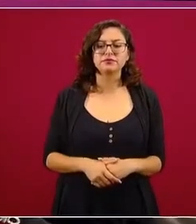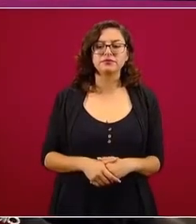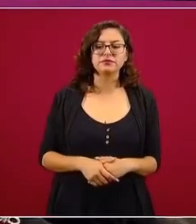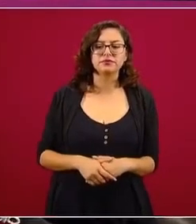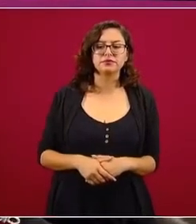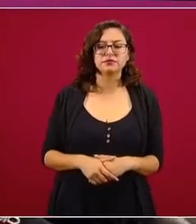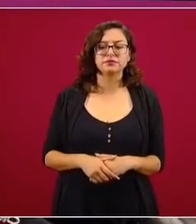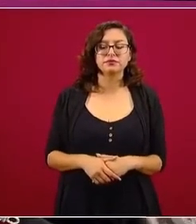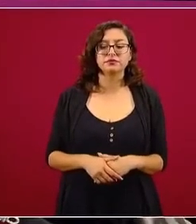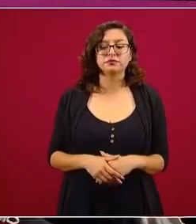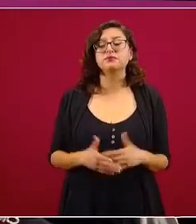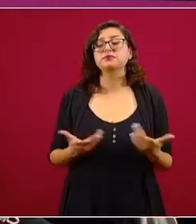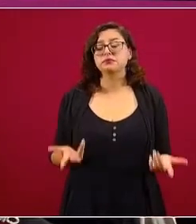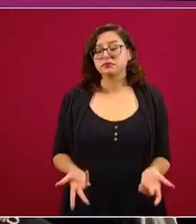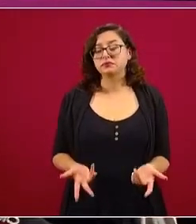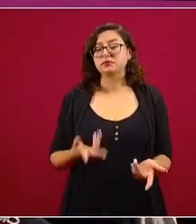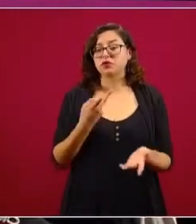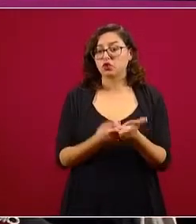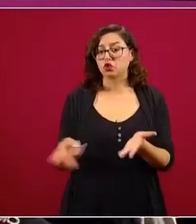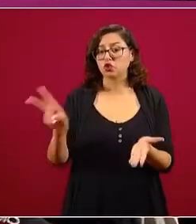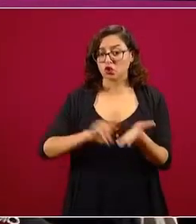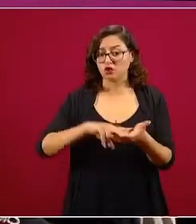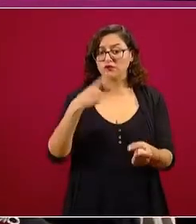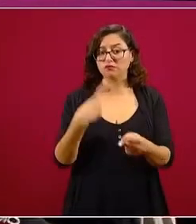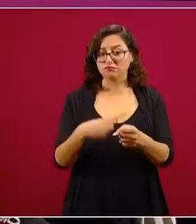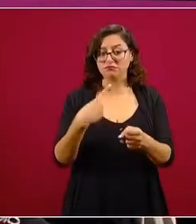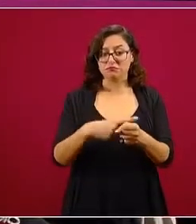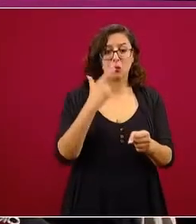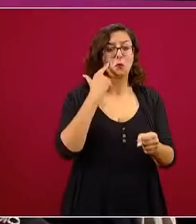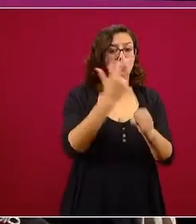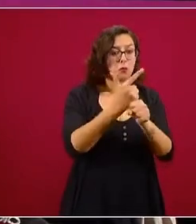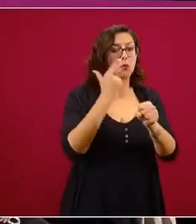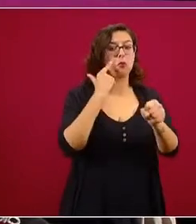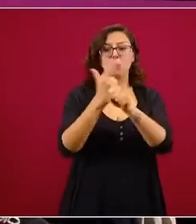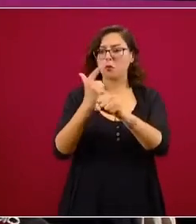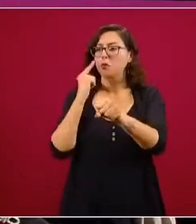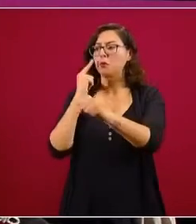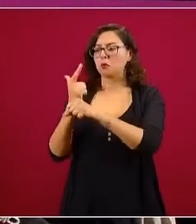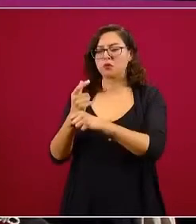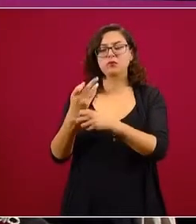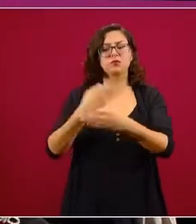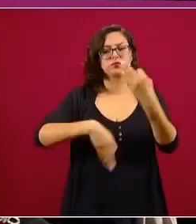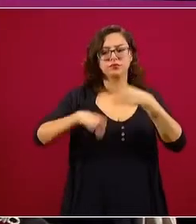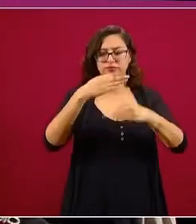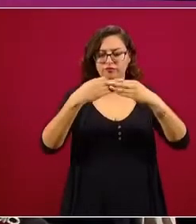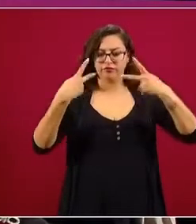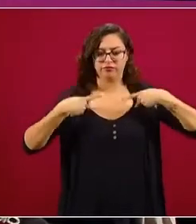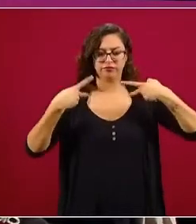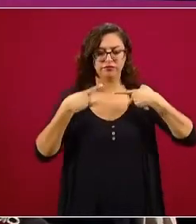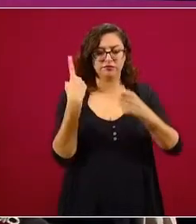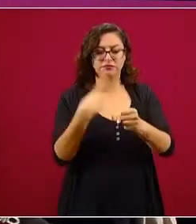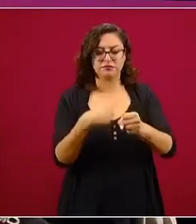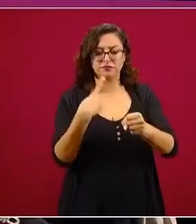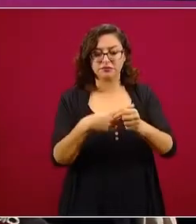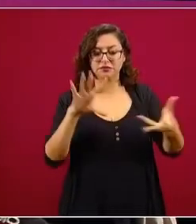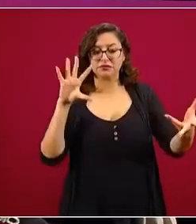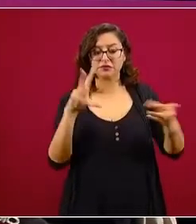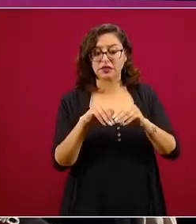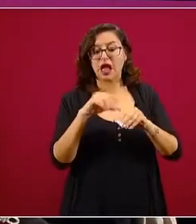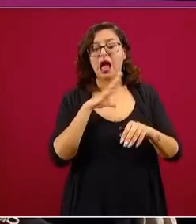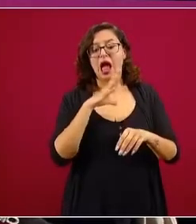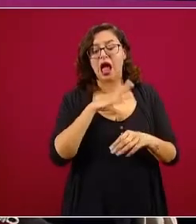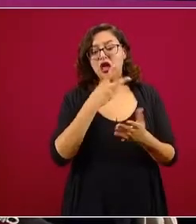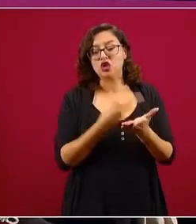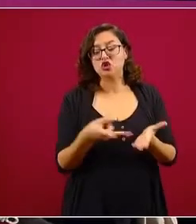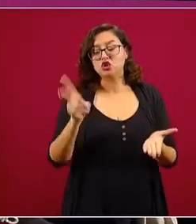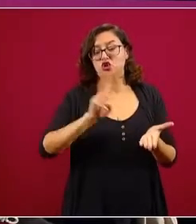Aquí tenemos las comorbilidades que igualmente se han identificado en todos los casos confirmados acumulados hasta el momento, en donde al menos